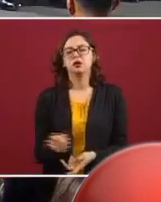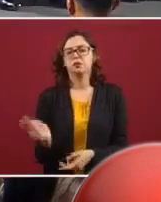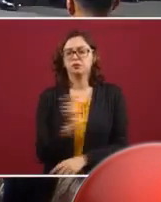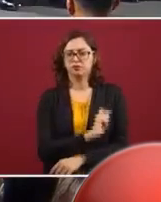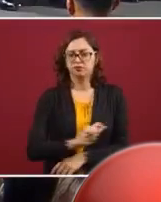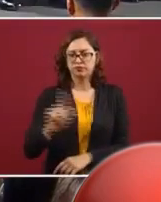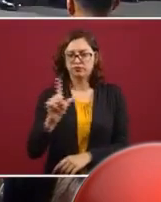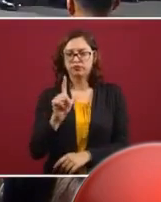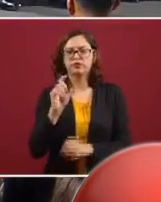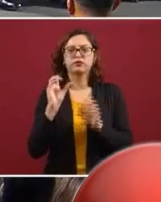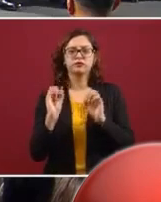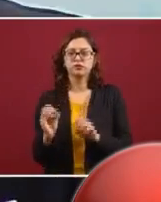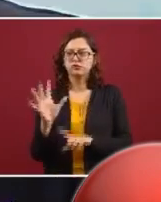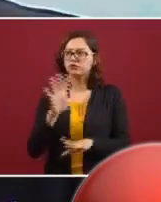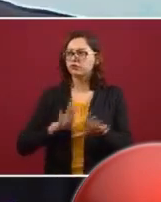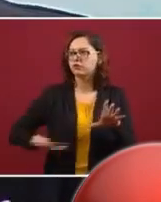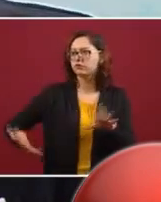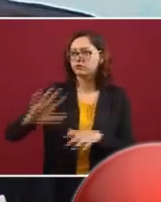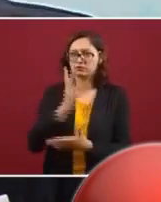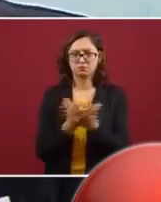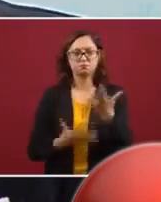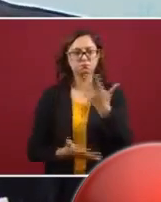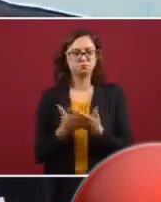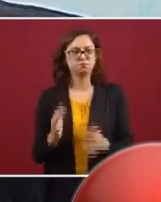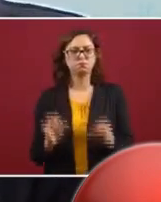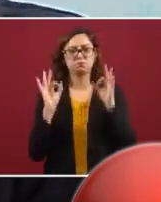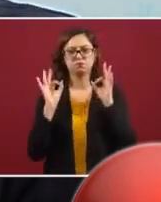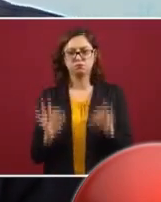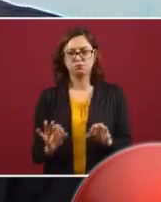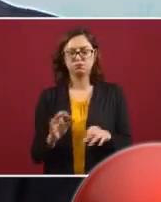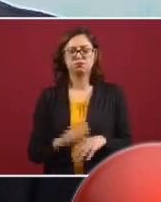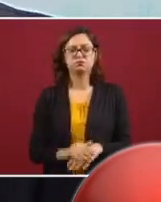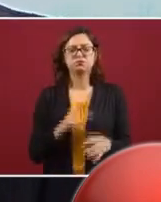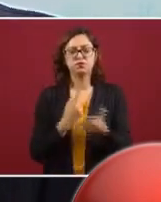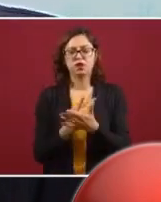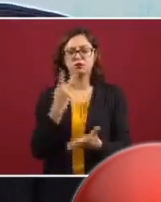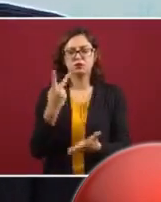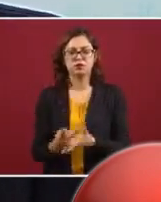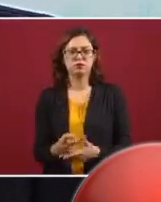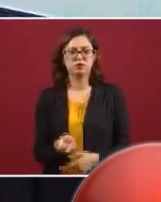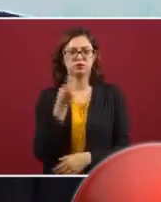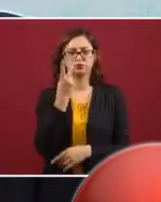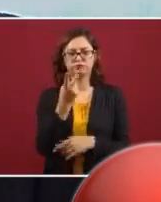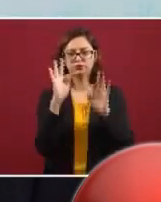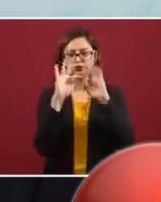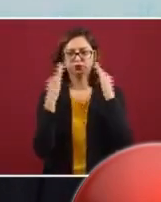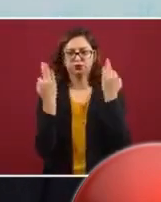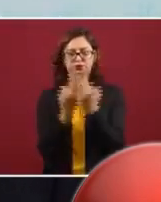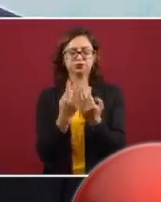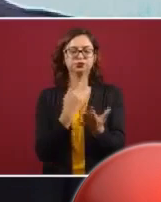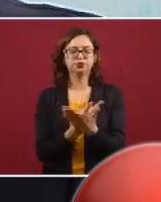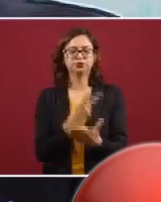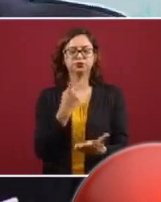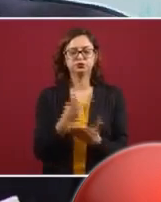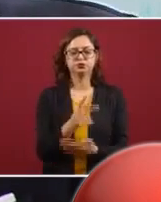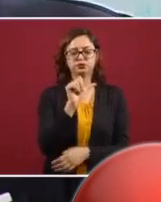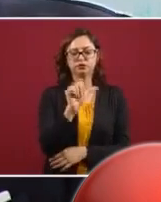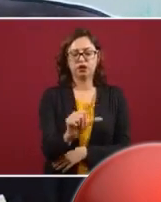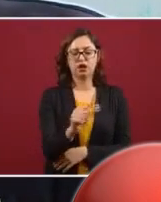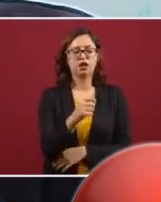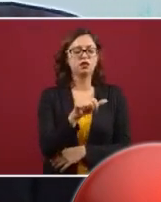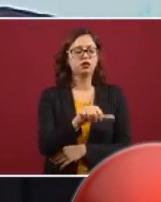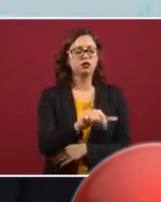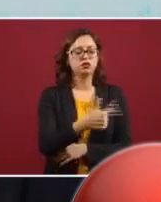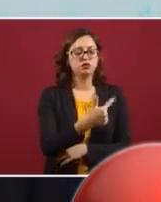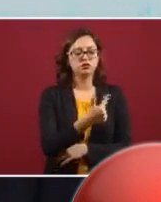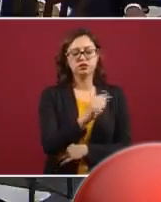el ámbito social. Se entrega en dos categorías. La categoría A es de 12 a 17